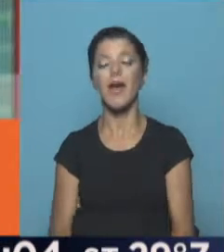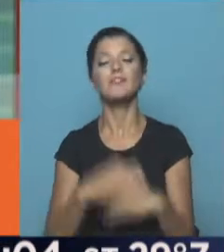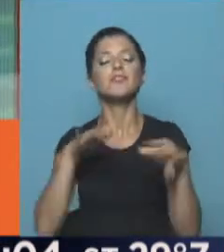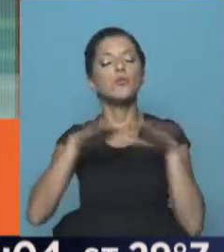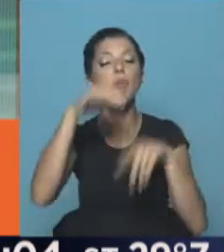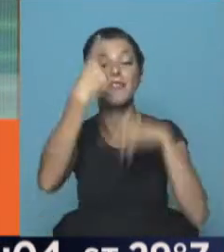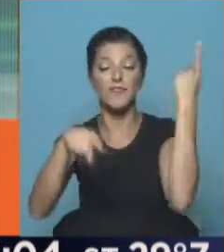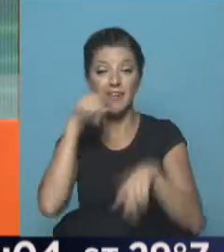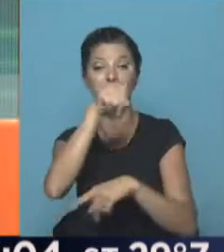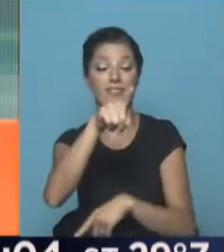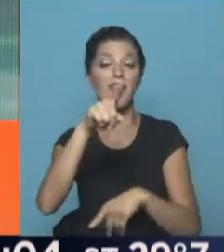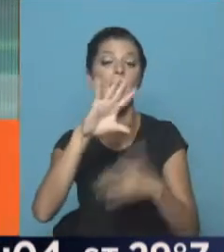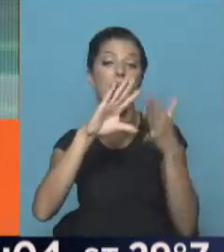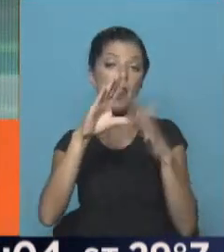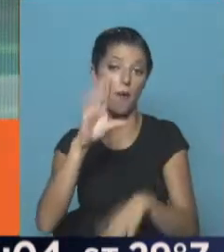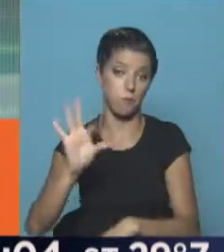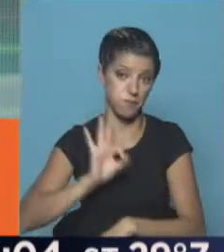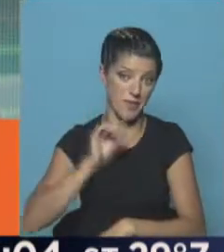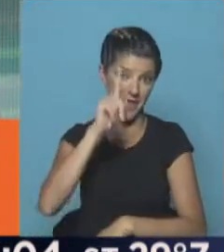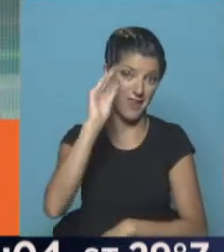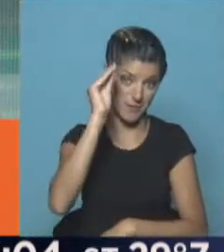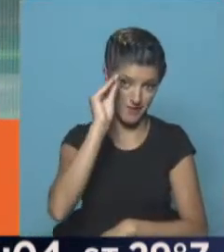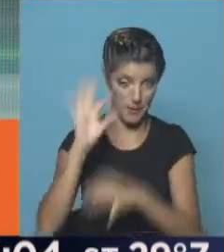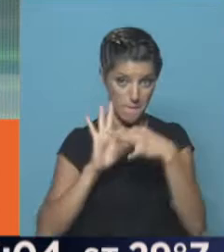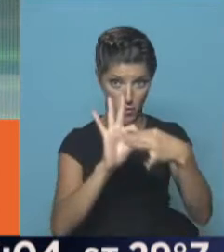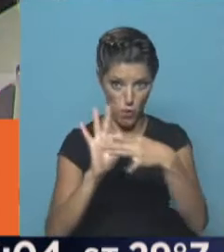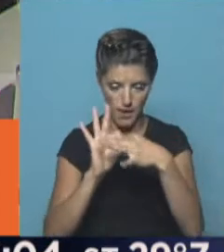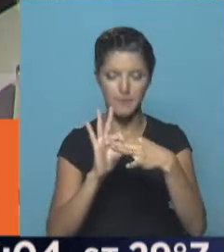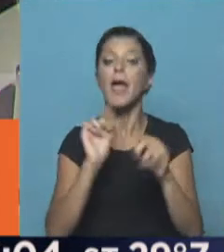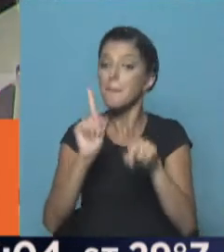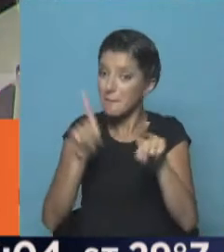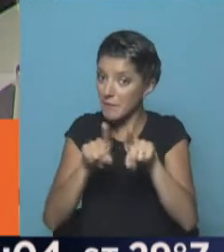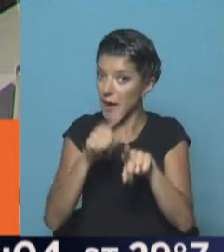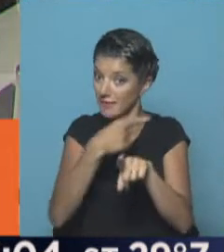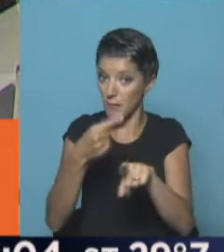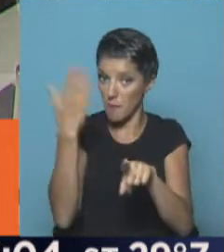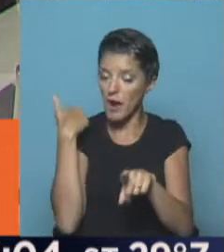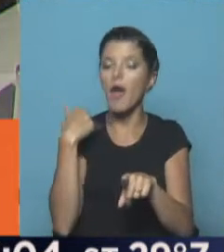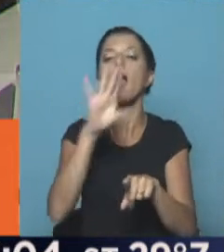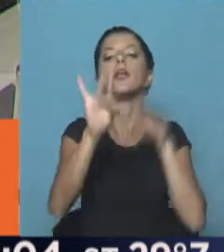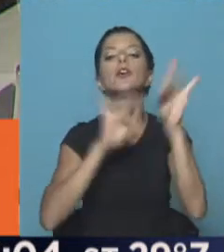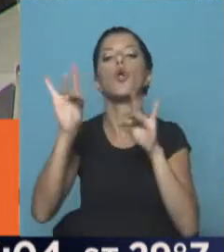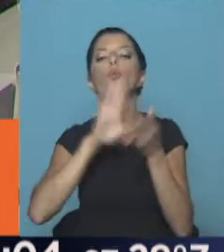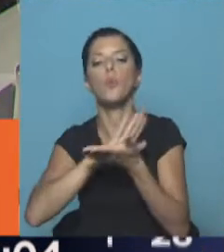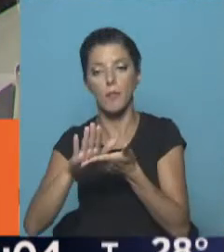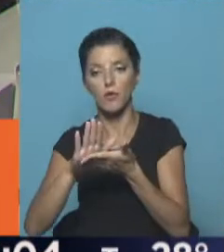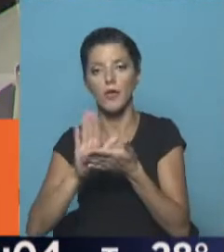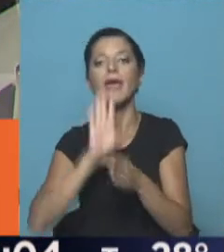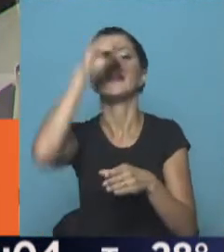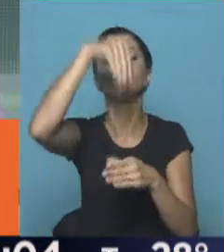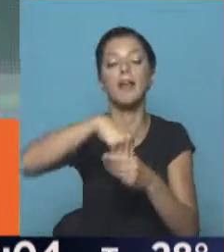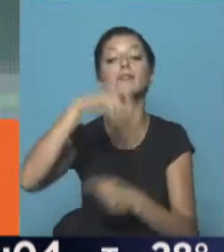de la vida nacional en la misma semana en esta misma semana se eligieron las nuevas autoridades del parlamento un